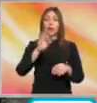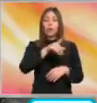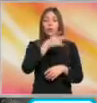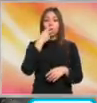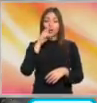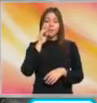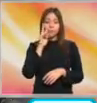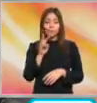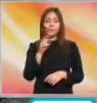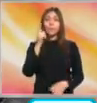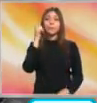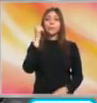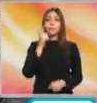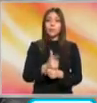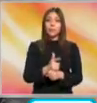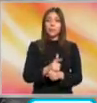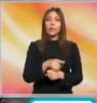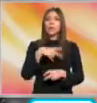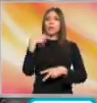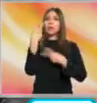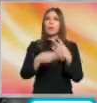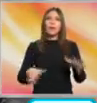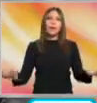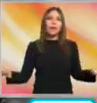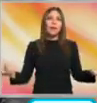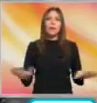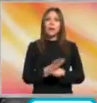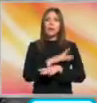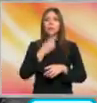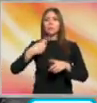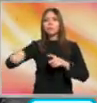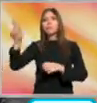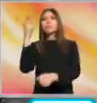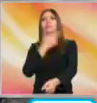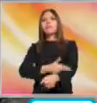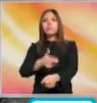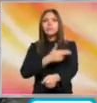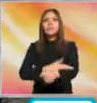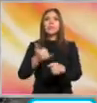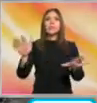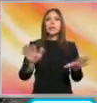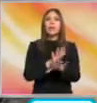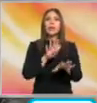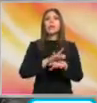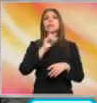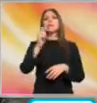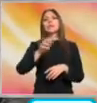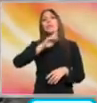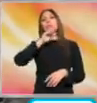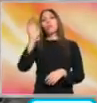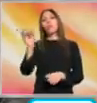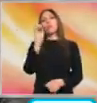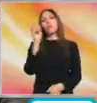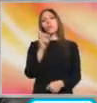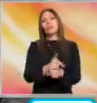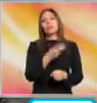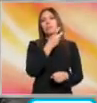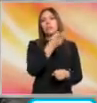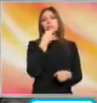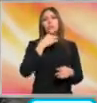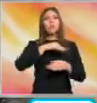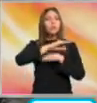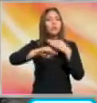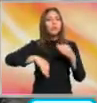objetivamente lo reconoce, lo va a cambiar y eso va a ser una gran oportunidad para él, ¿cierto? Sí, por Así es. supuesto. Todos